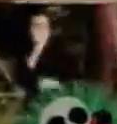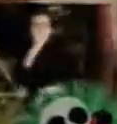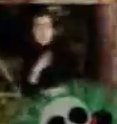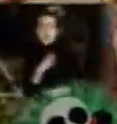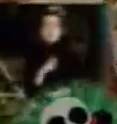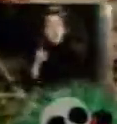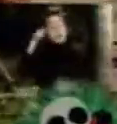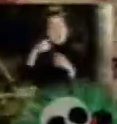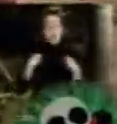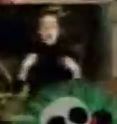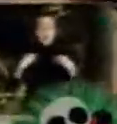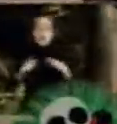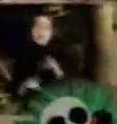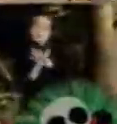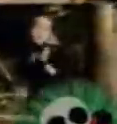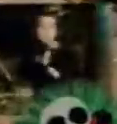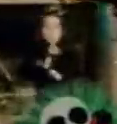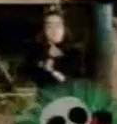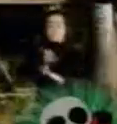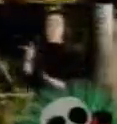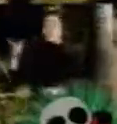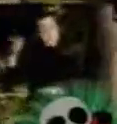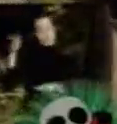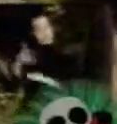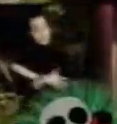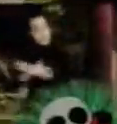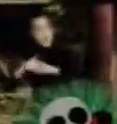También merecen de la miseria poder